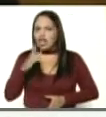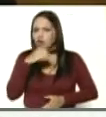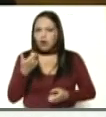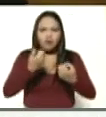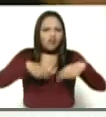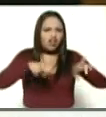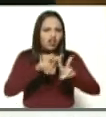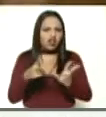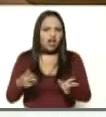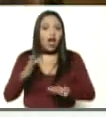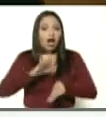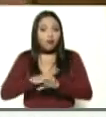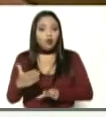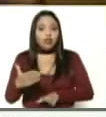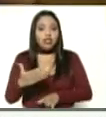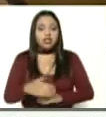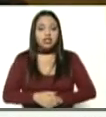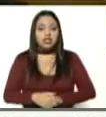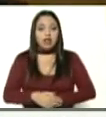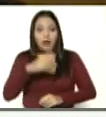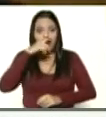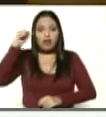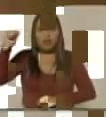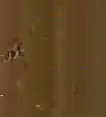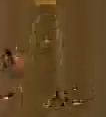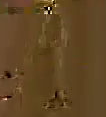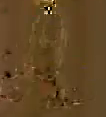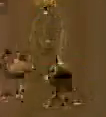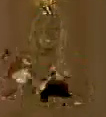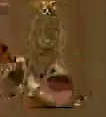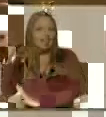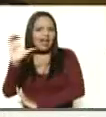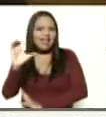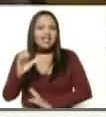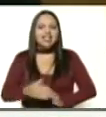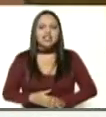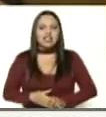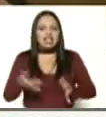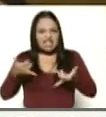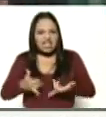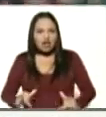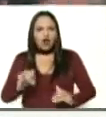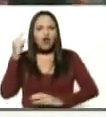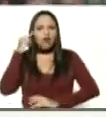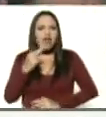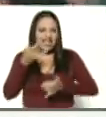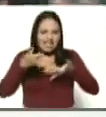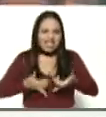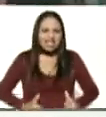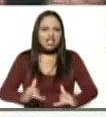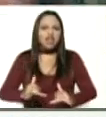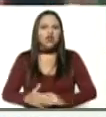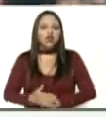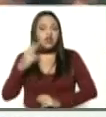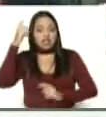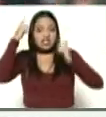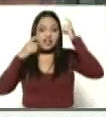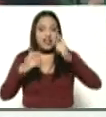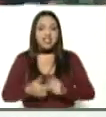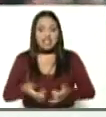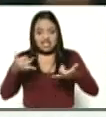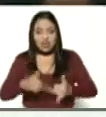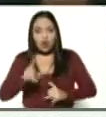Maduro también es caraqueño, hijo del grito de la independencia, hijo de Bolívar, hijo de Hugo Chávez, hijo del 19 de